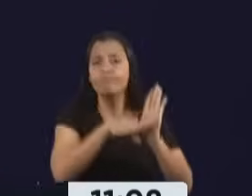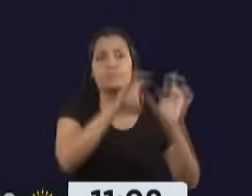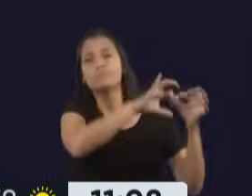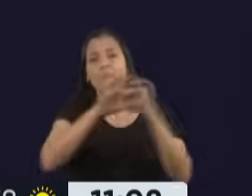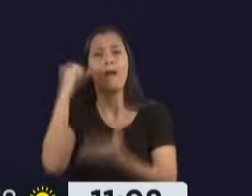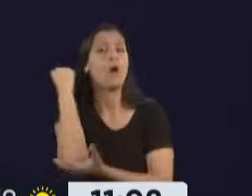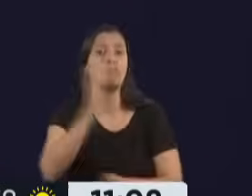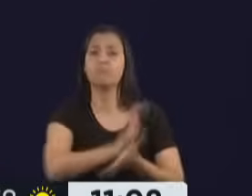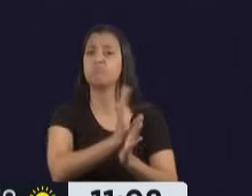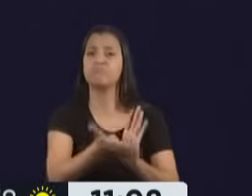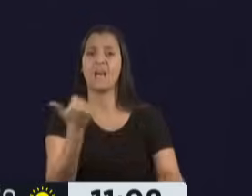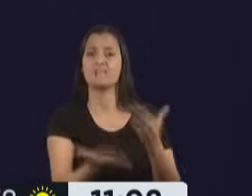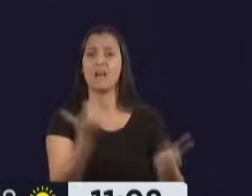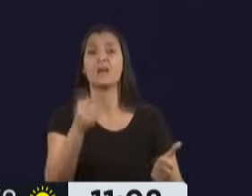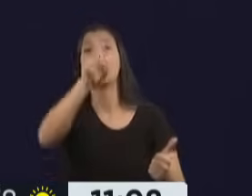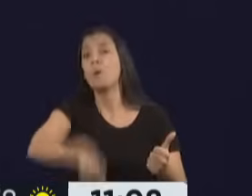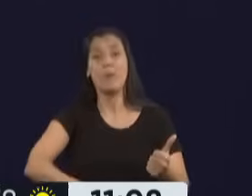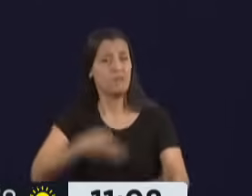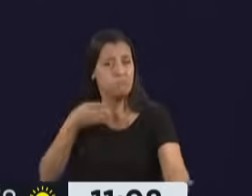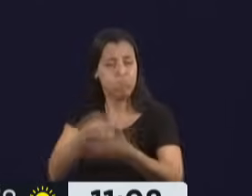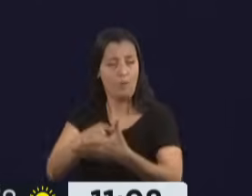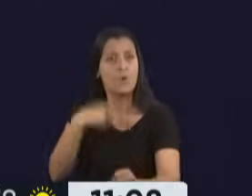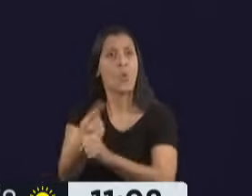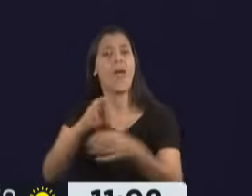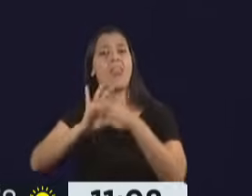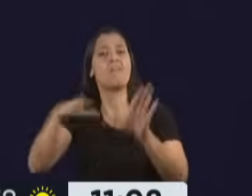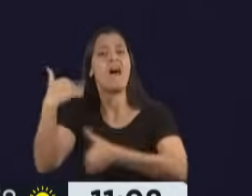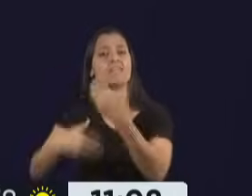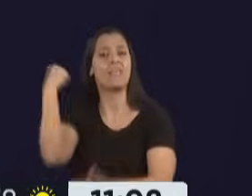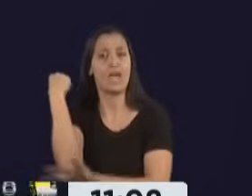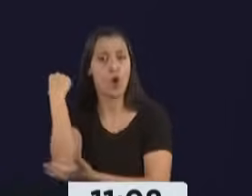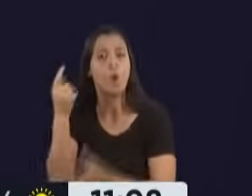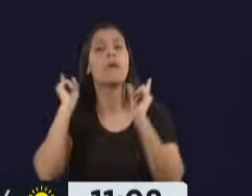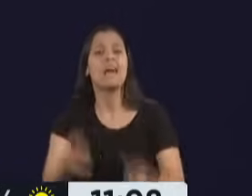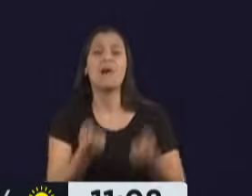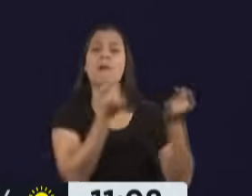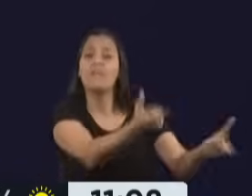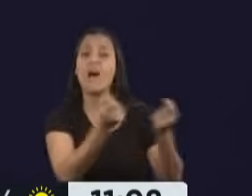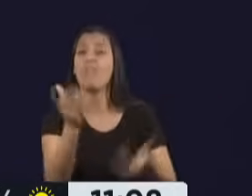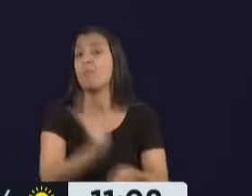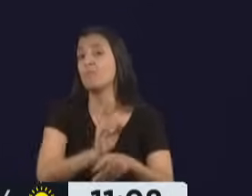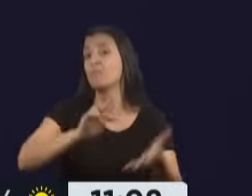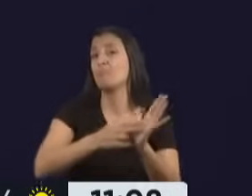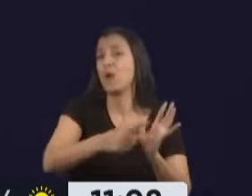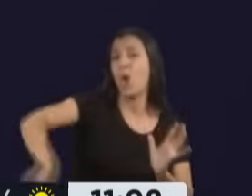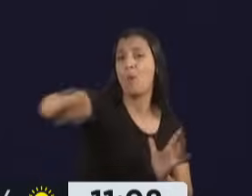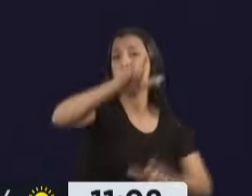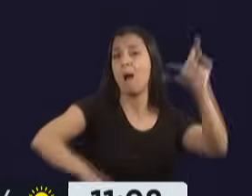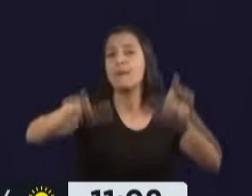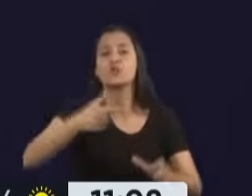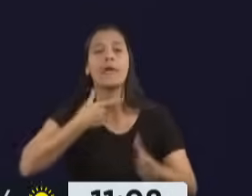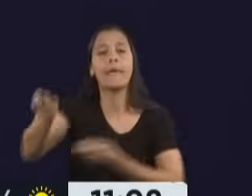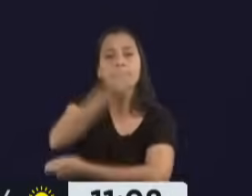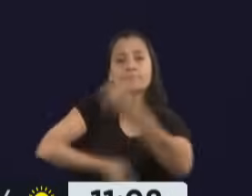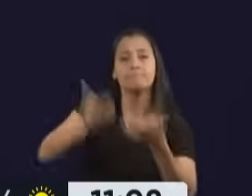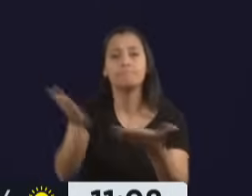que hacían imposible llevar adelante determinadas actividades o le complicaban la vida al que quería comerciar,